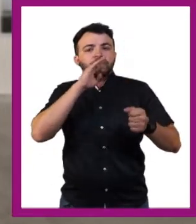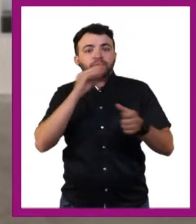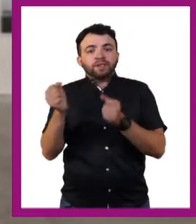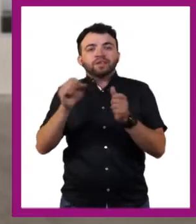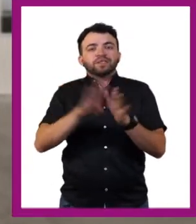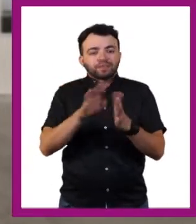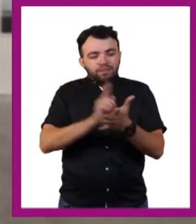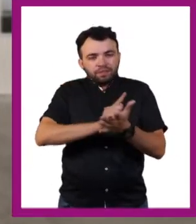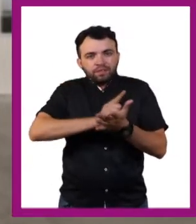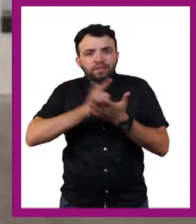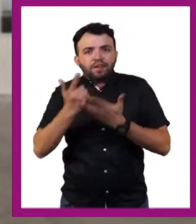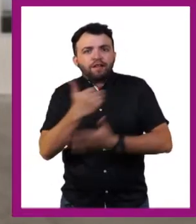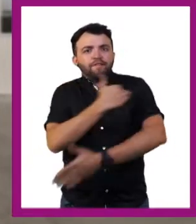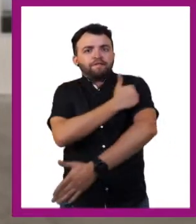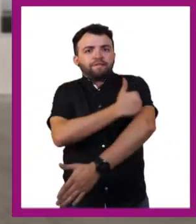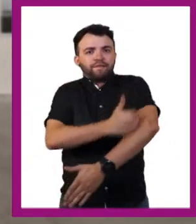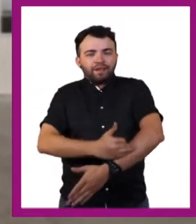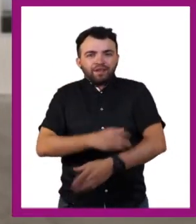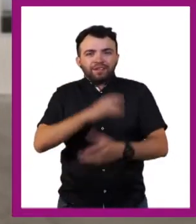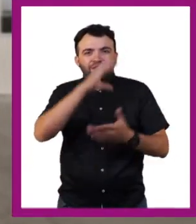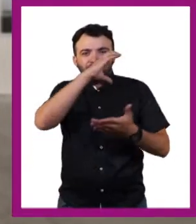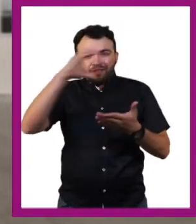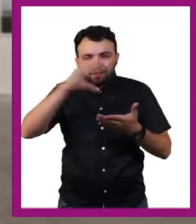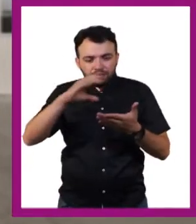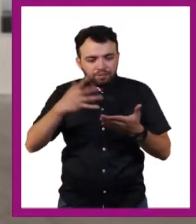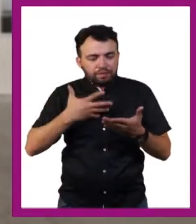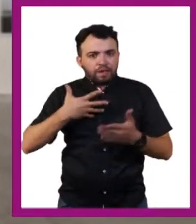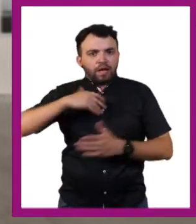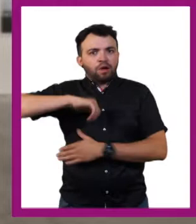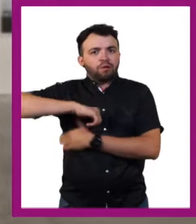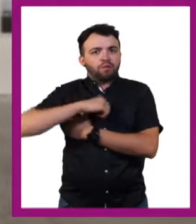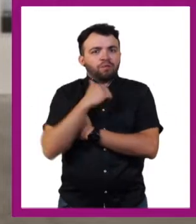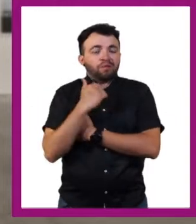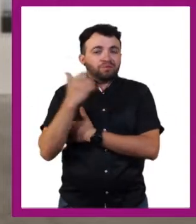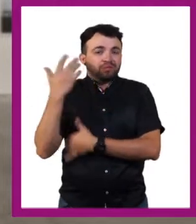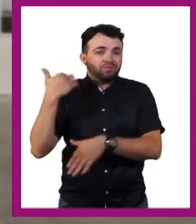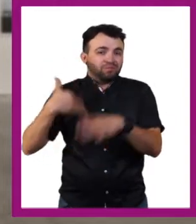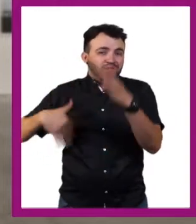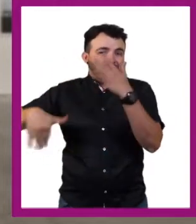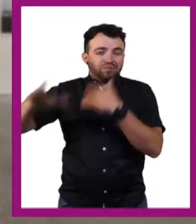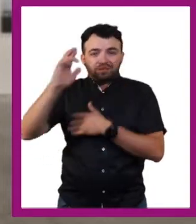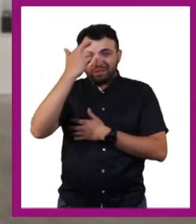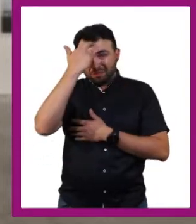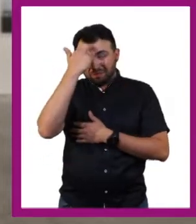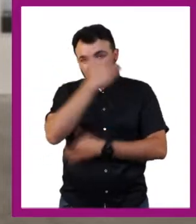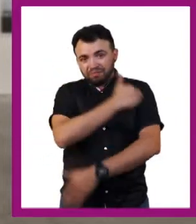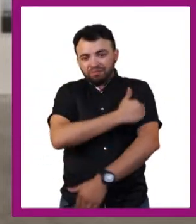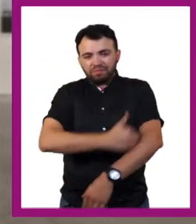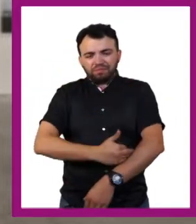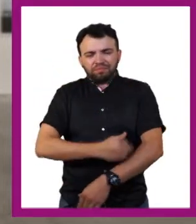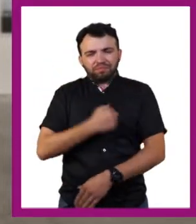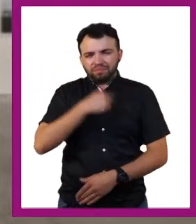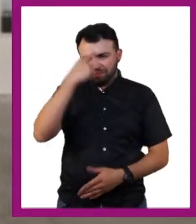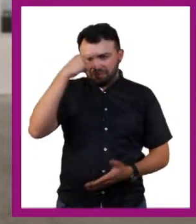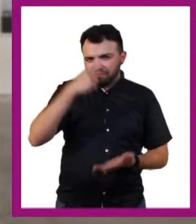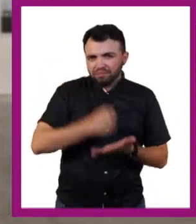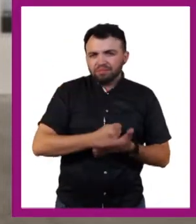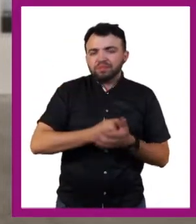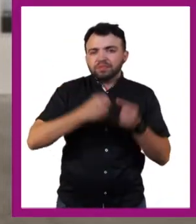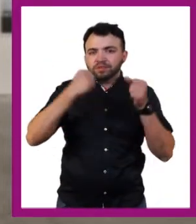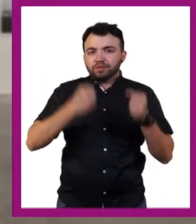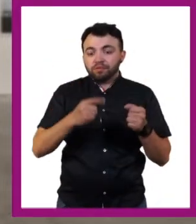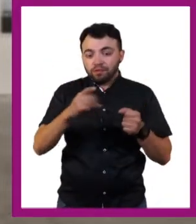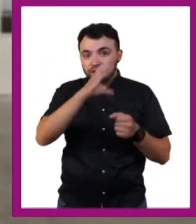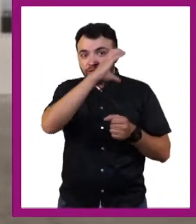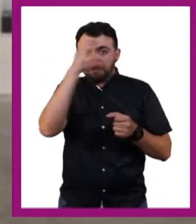caja de fotos familiares. Esos álbumes o cajas almacenan los testimonios de la época y los recuerdos familiares. Seguramente esas fotos